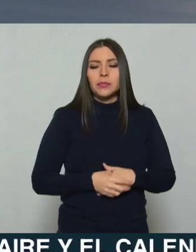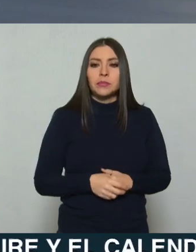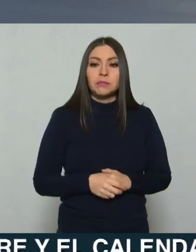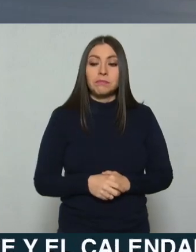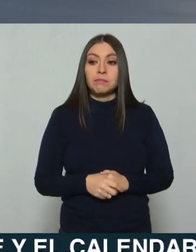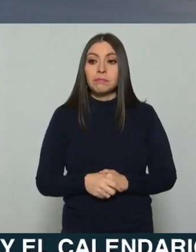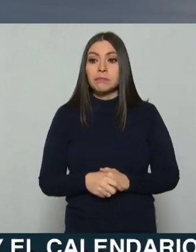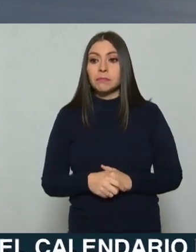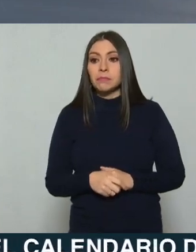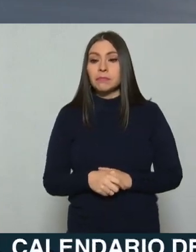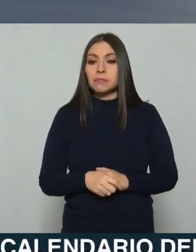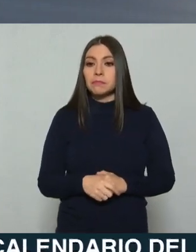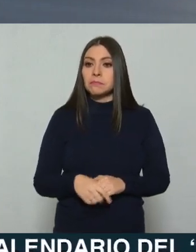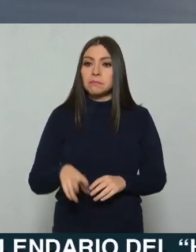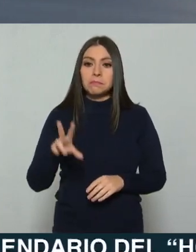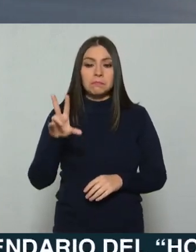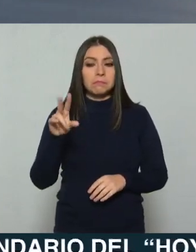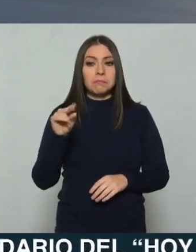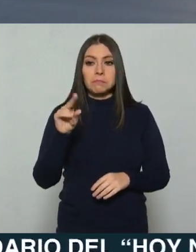esta no es una